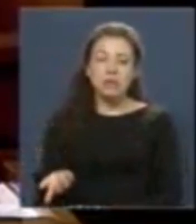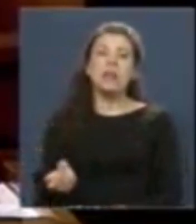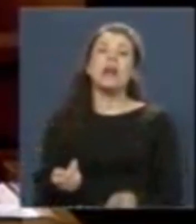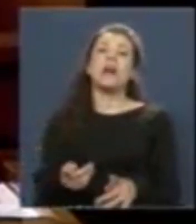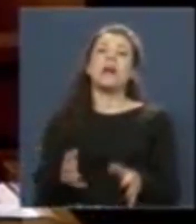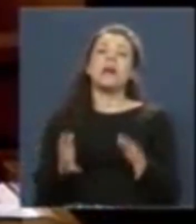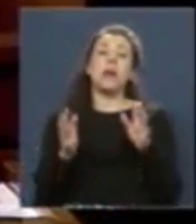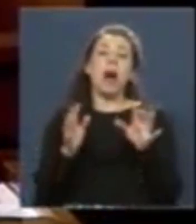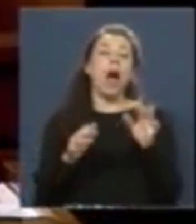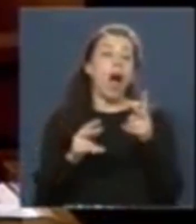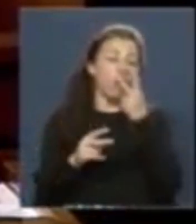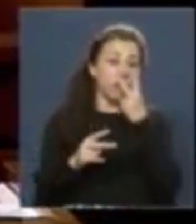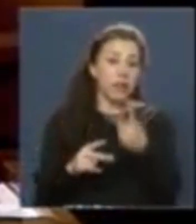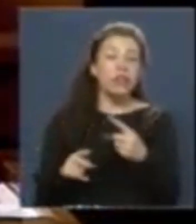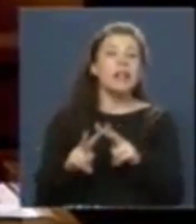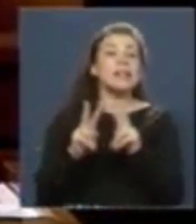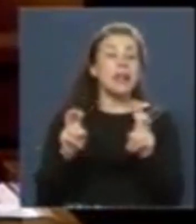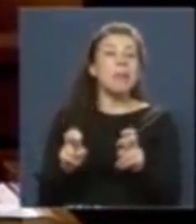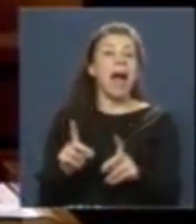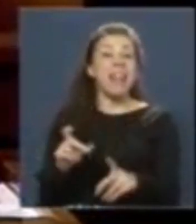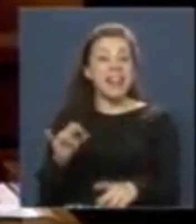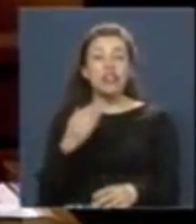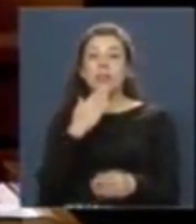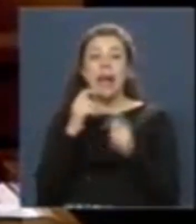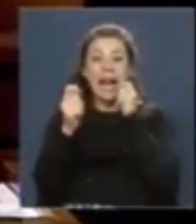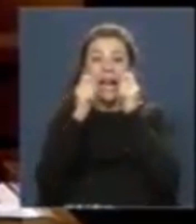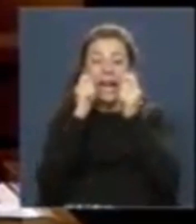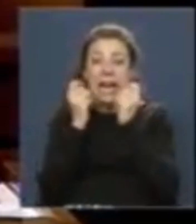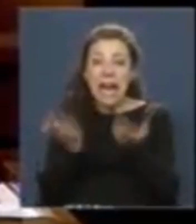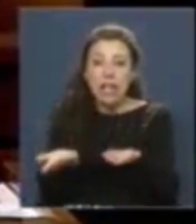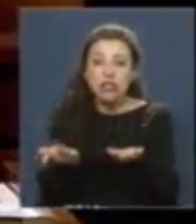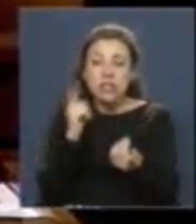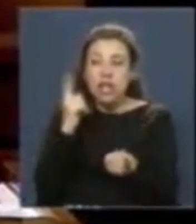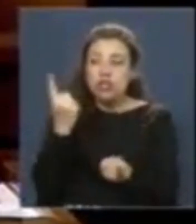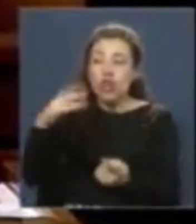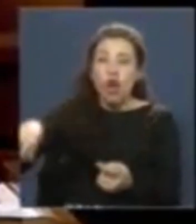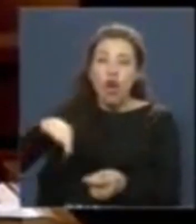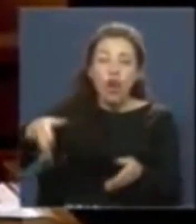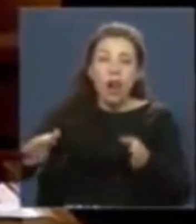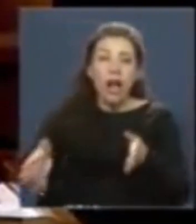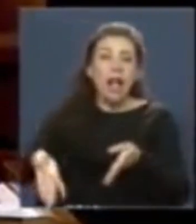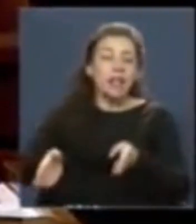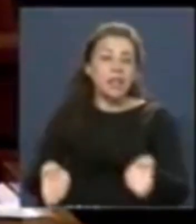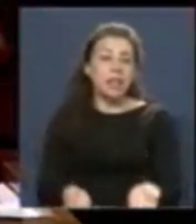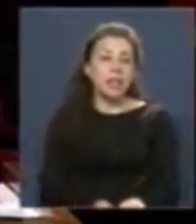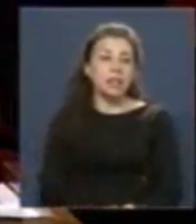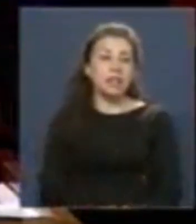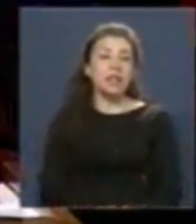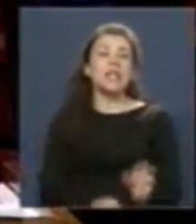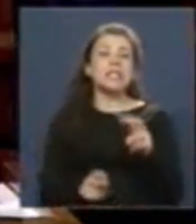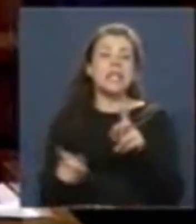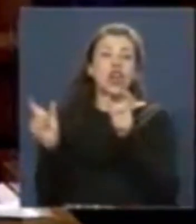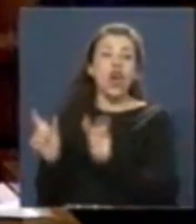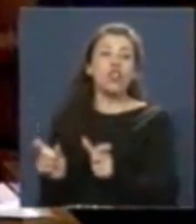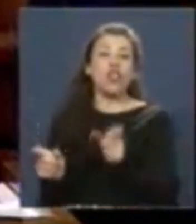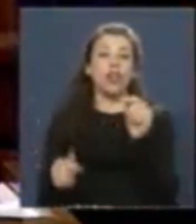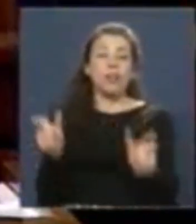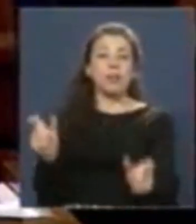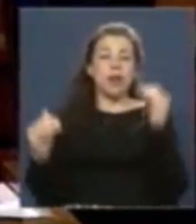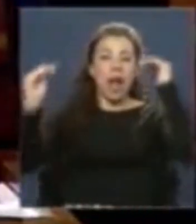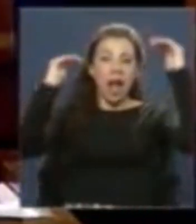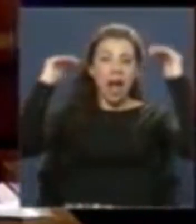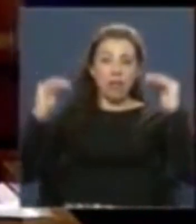de los delitos, sino también a los riesgos que estos están expuestos en la vía pública sin tutela de adultos.